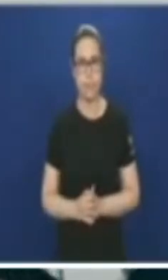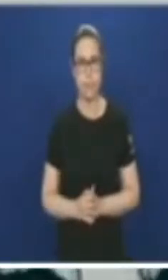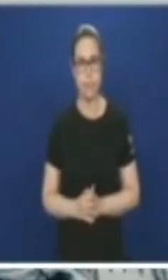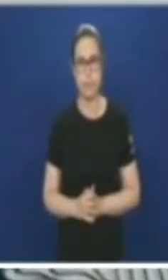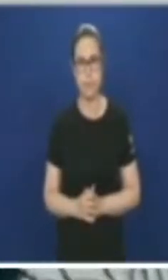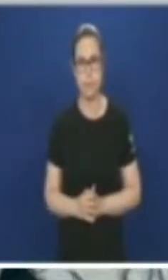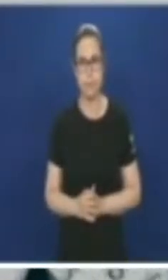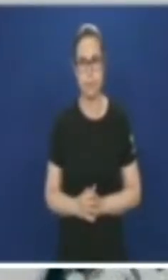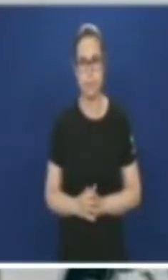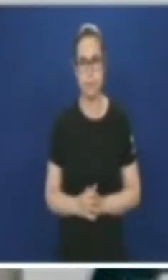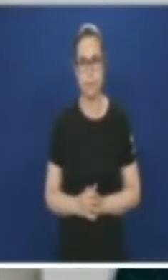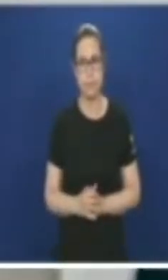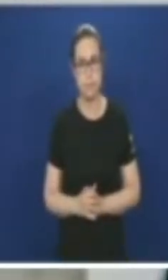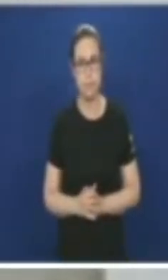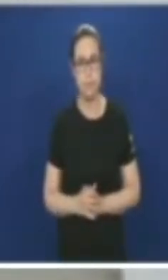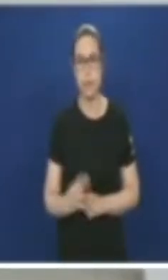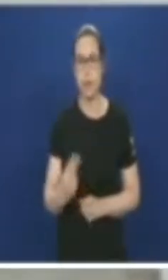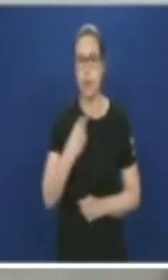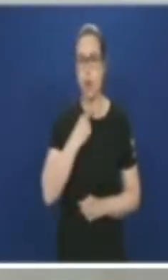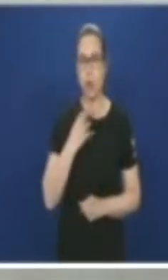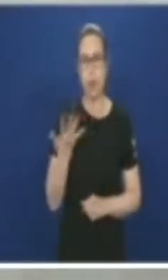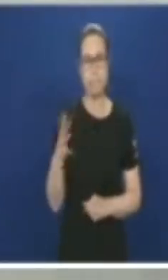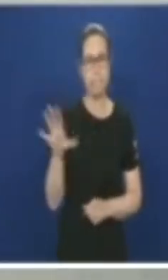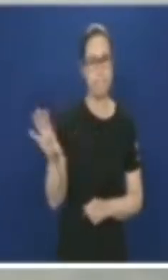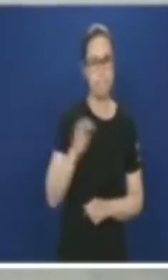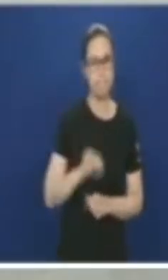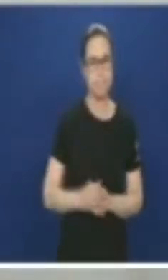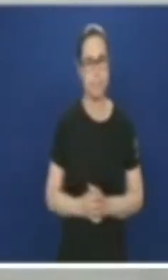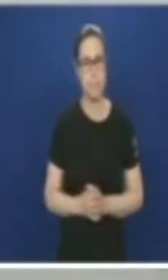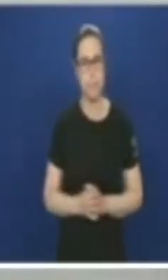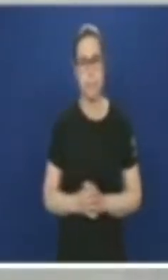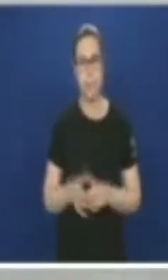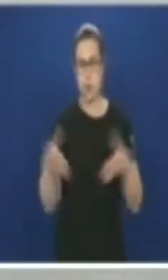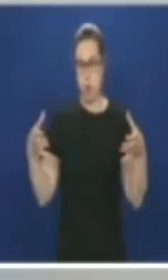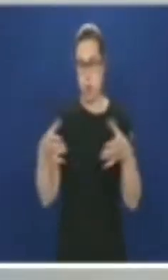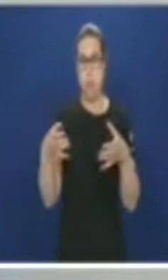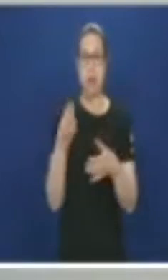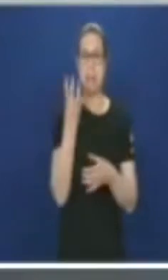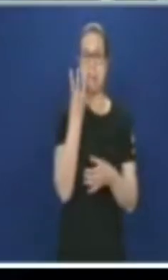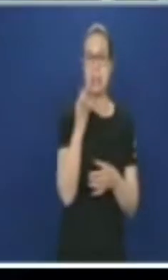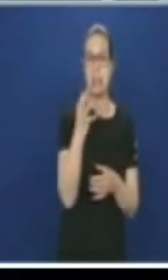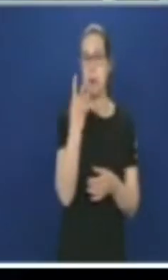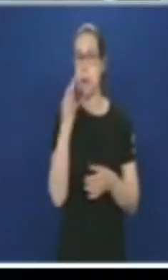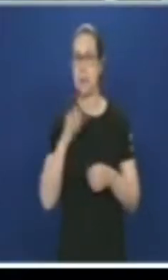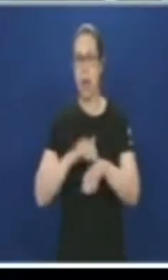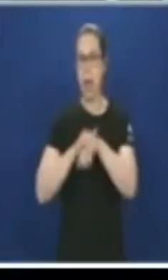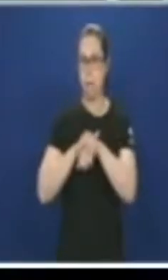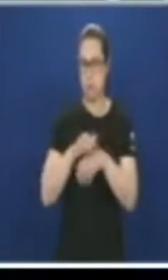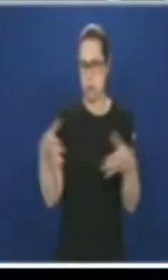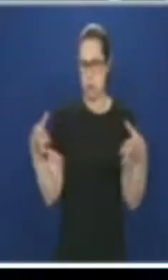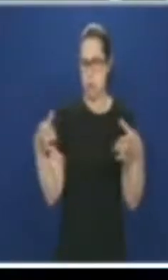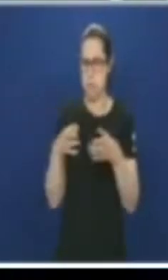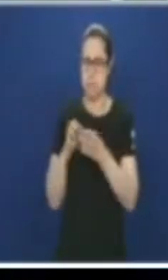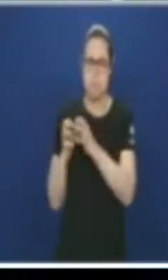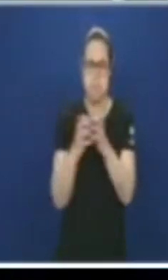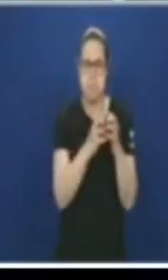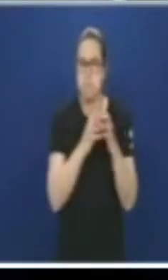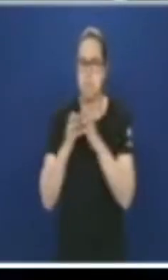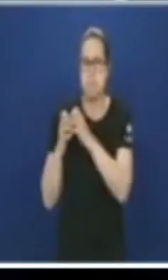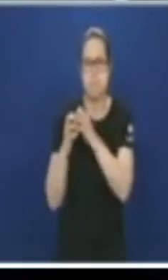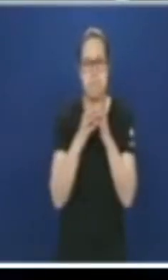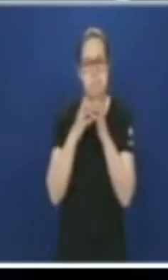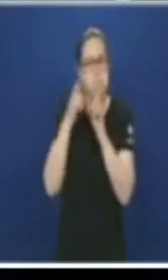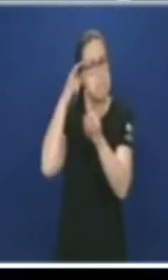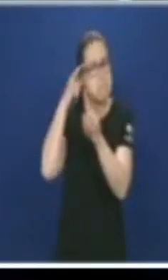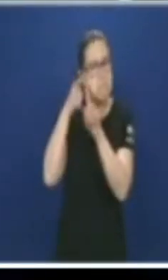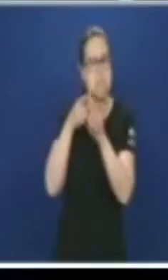Ese galeguismo era realmente exemplar, porque éramos un grupo de 30 ou 40 amigos que non queríamos nada, non aspirábamos a nada, non queríamos